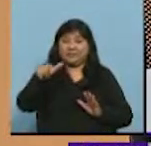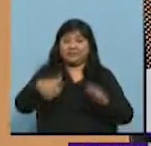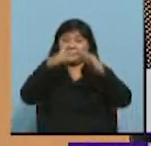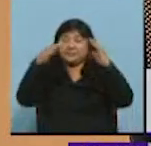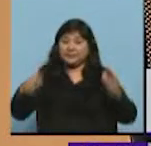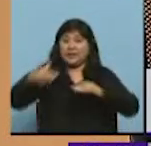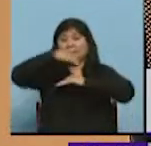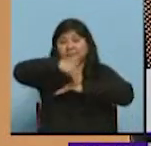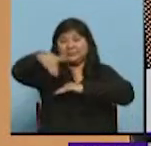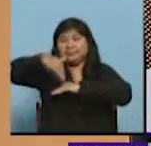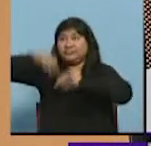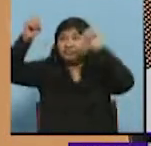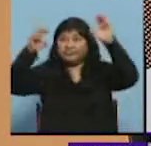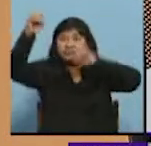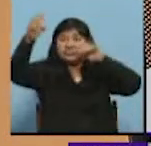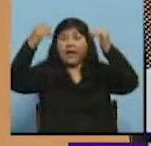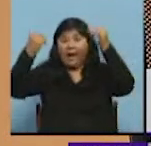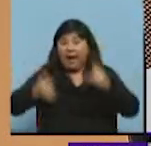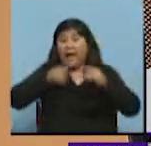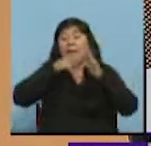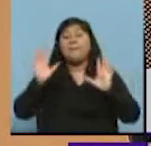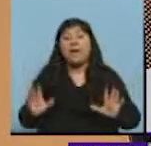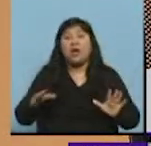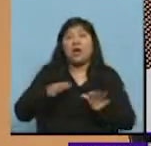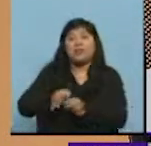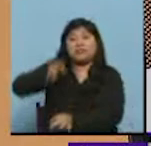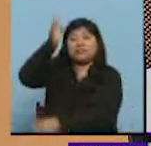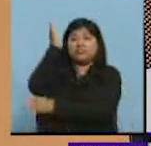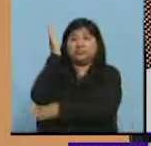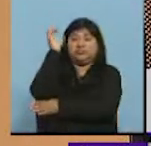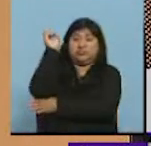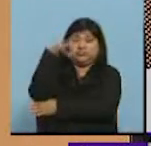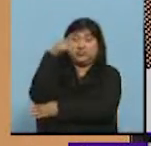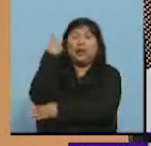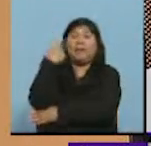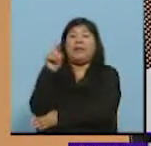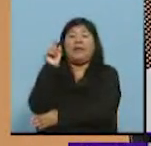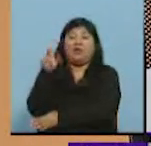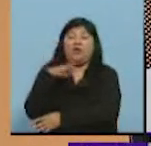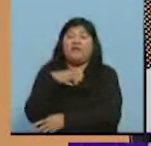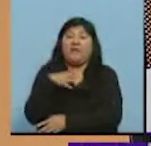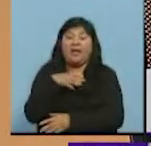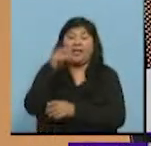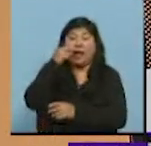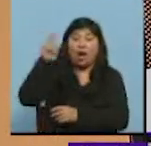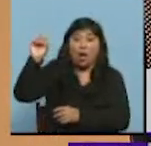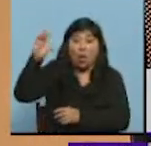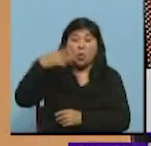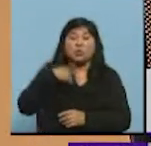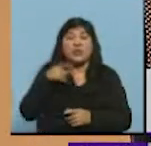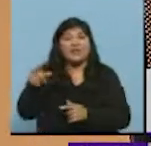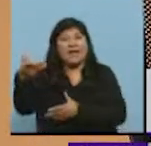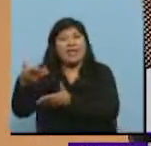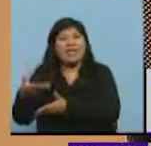para dar este el servicio pero hay una cuestión de que deben ser transferidas a la empresa para que nosotros podamos entrar no